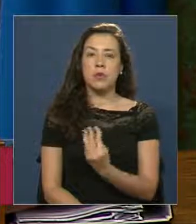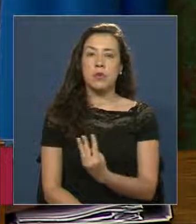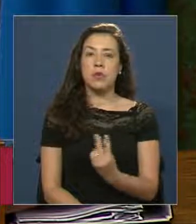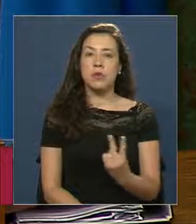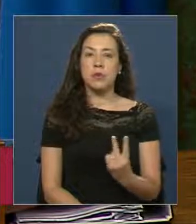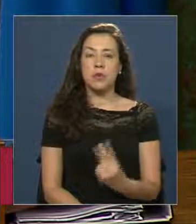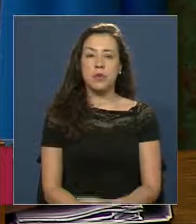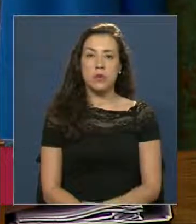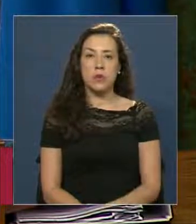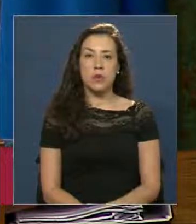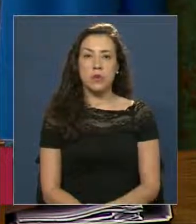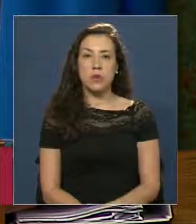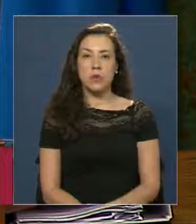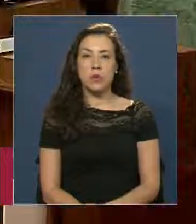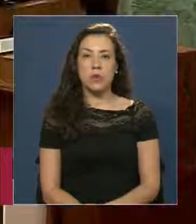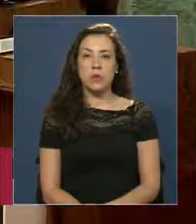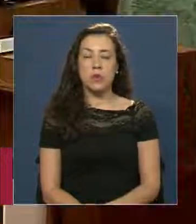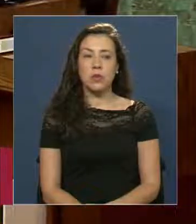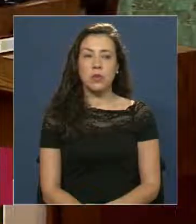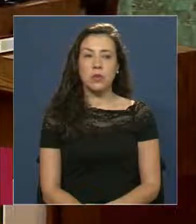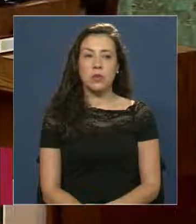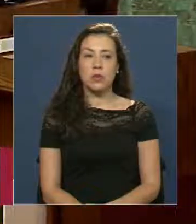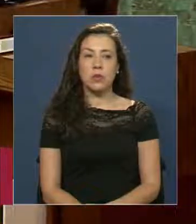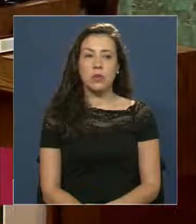9156-32. Eso es, presidente.